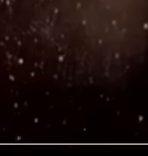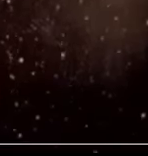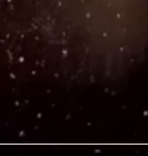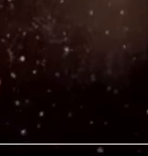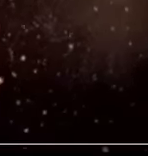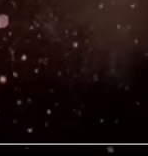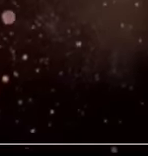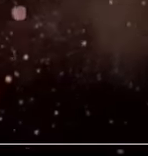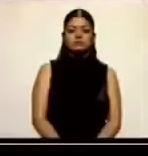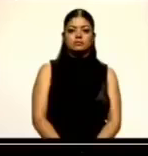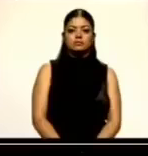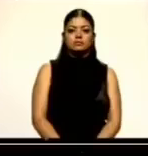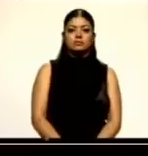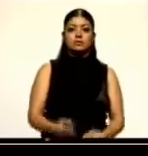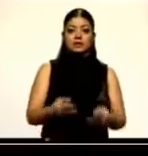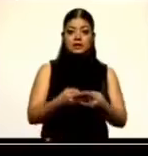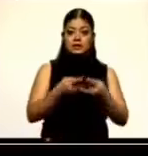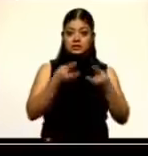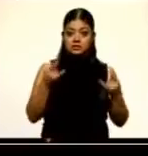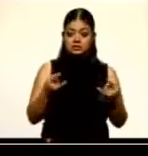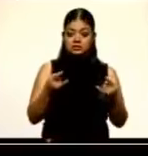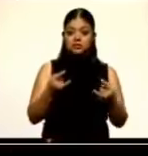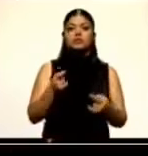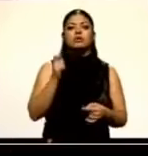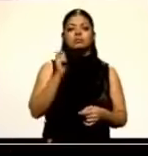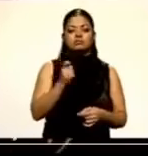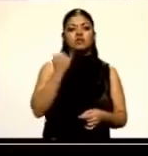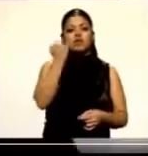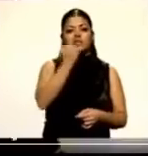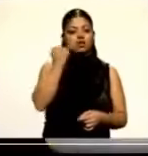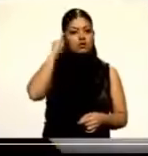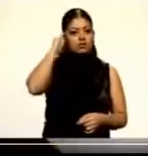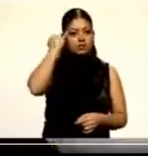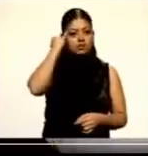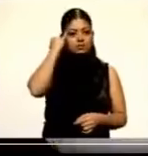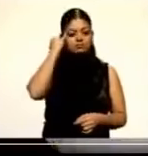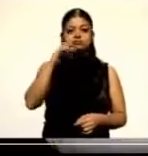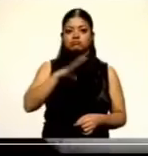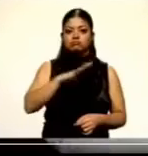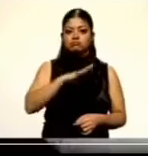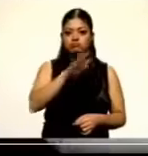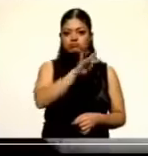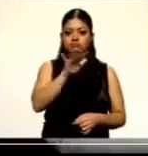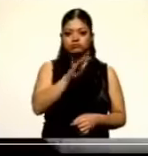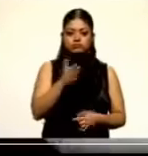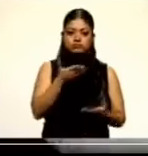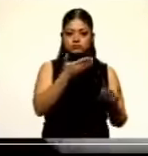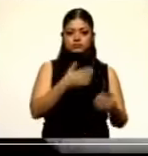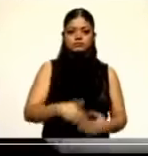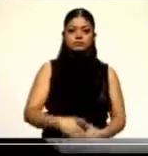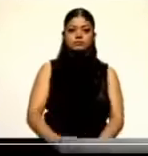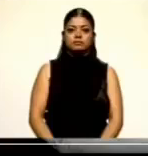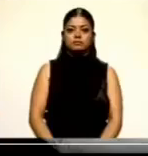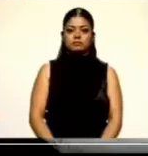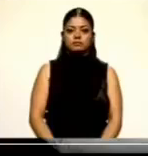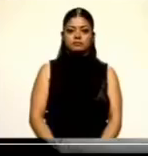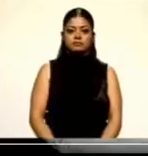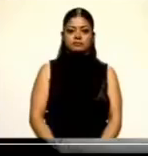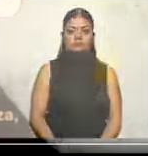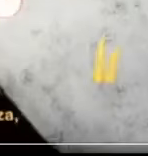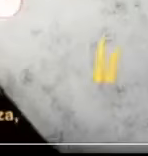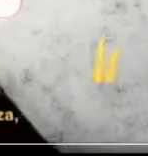Urigao winari rayenari arimecha niiri o kuakurwi mapupereri vireana y porichi ni